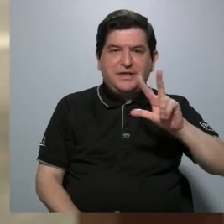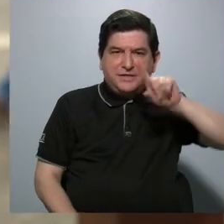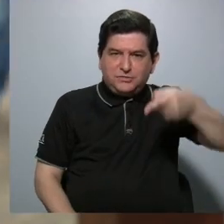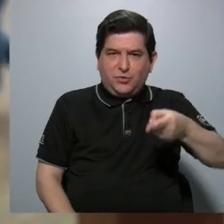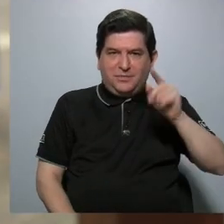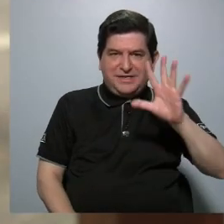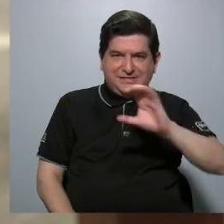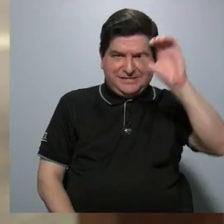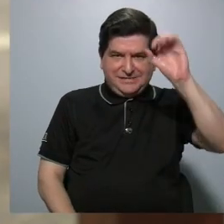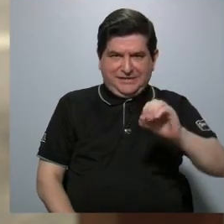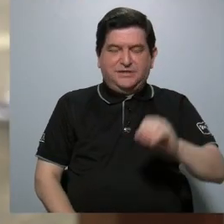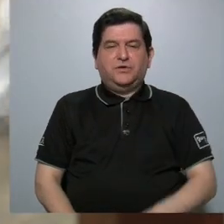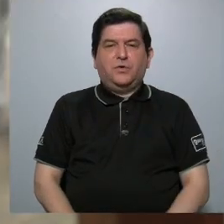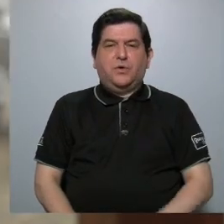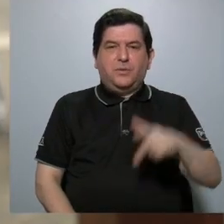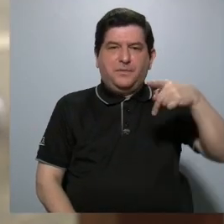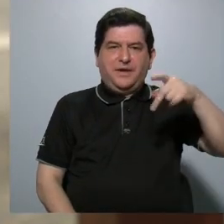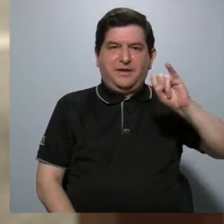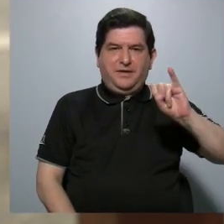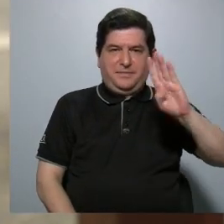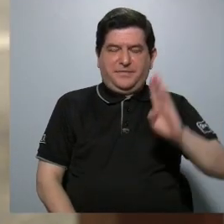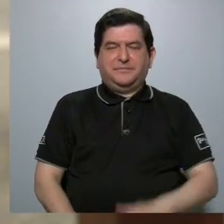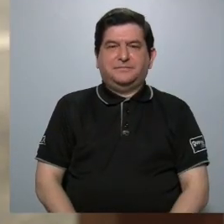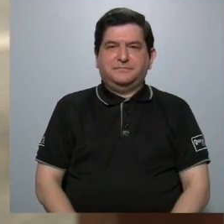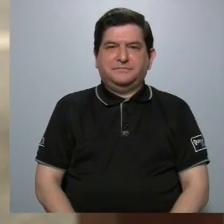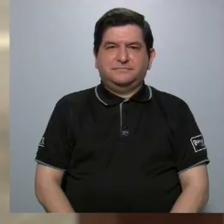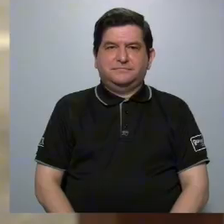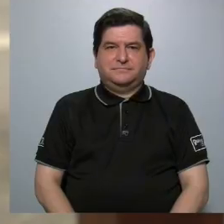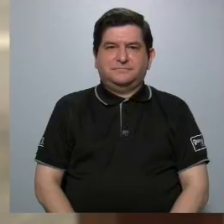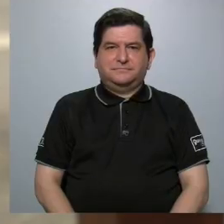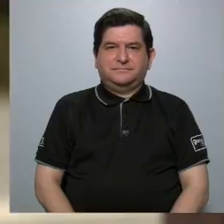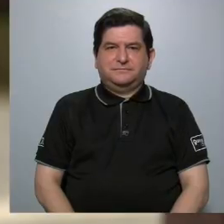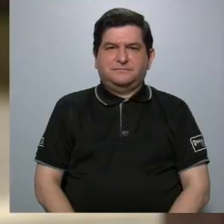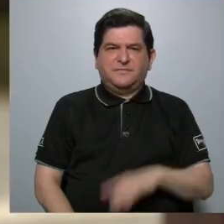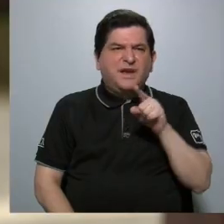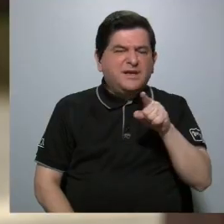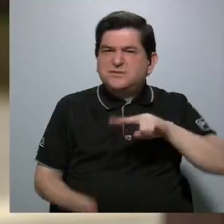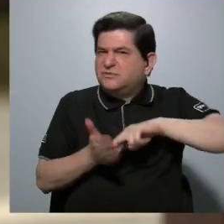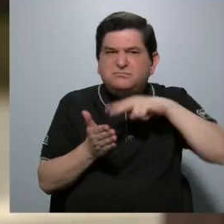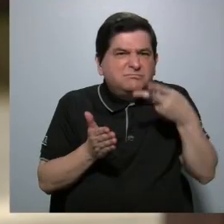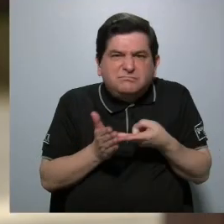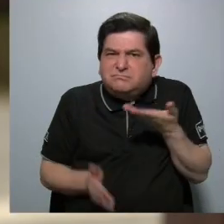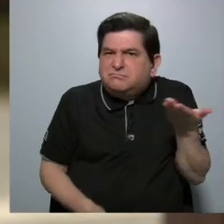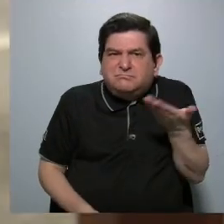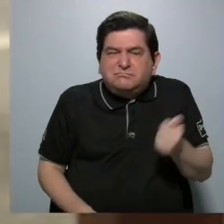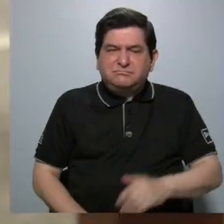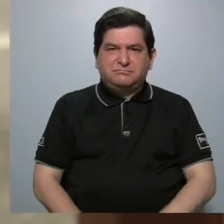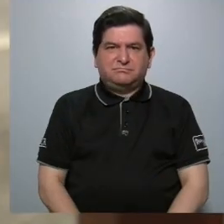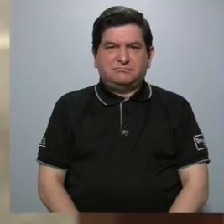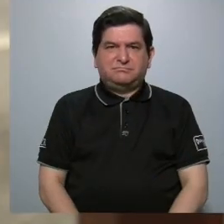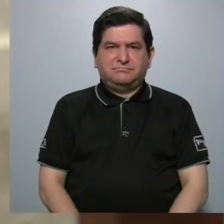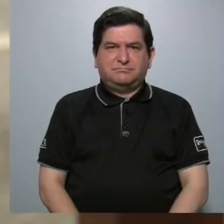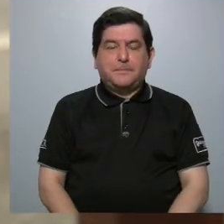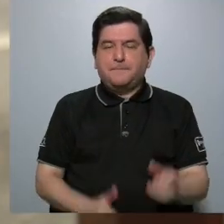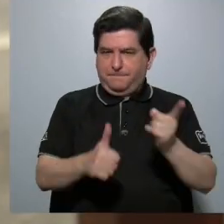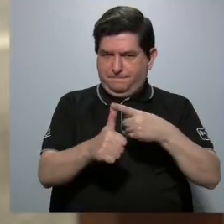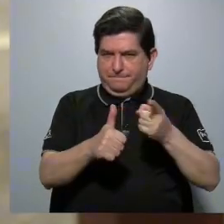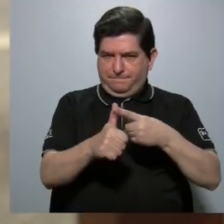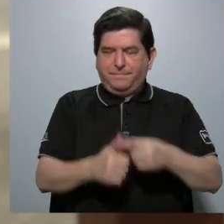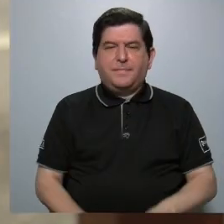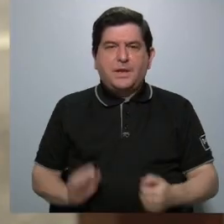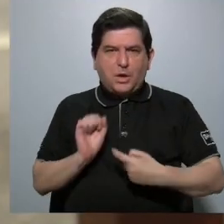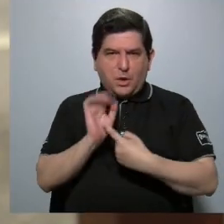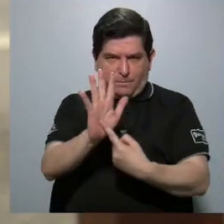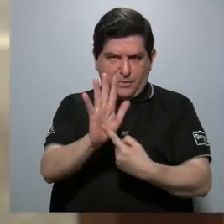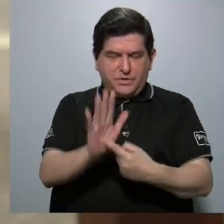crecimiento proyectado de 3,5% del Producto Interno Bruto. ¿Pero esto qué significa? Primero, la proyección